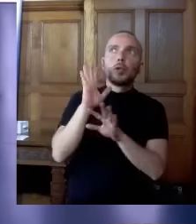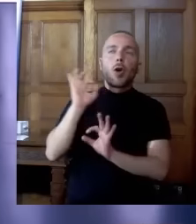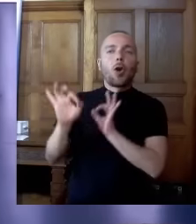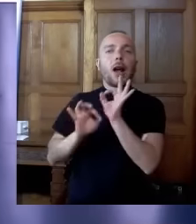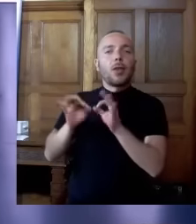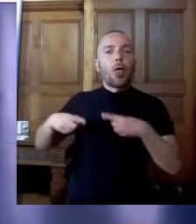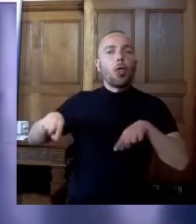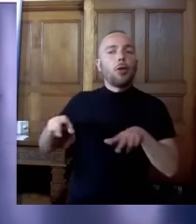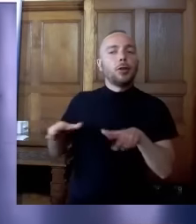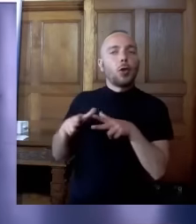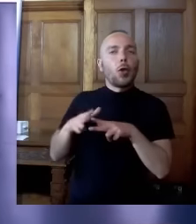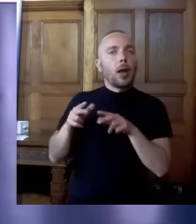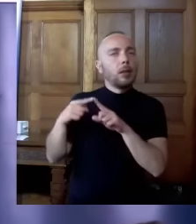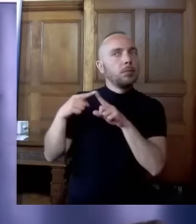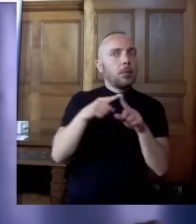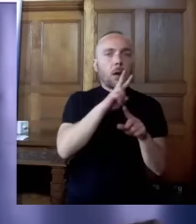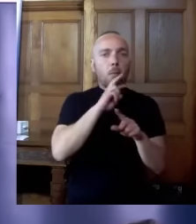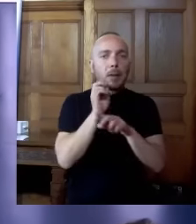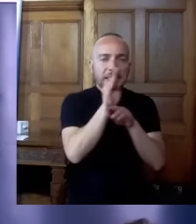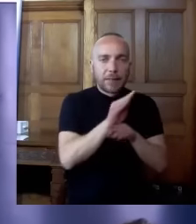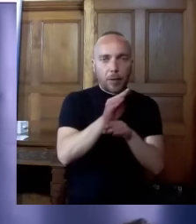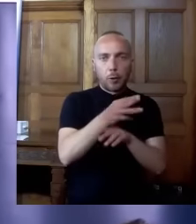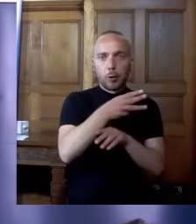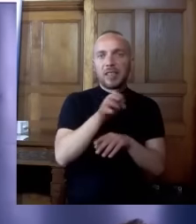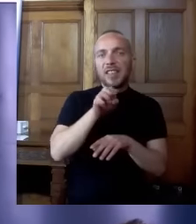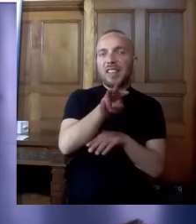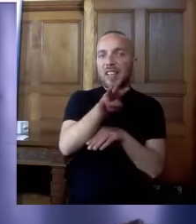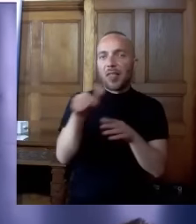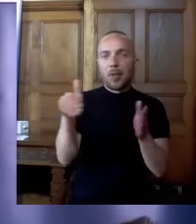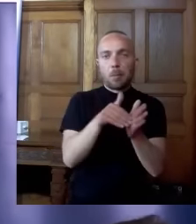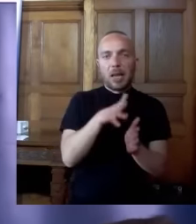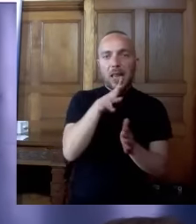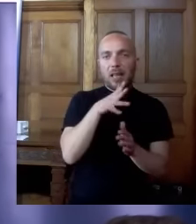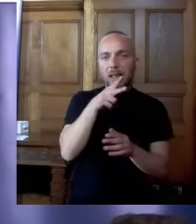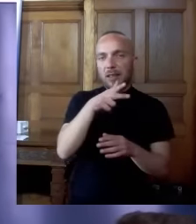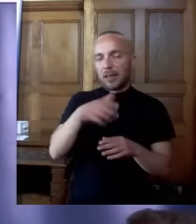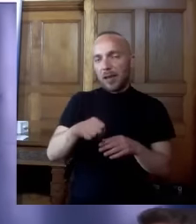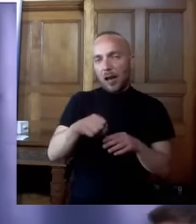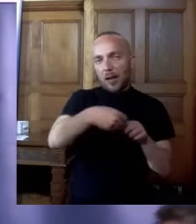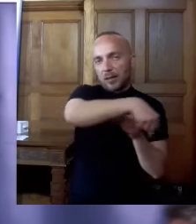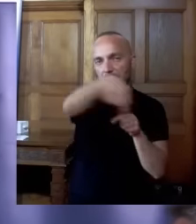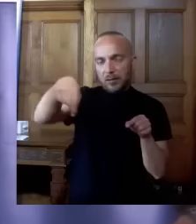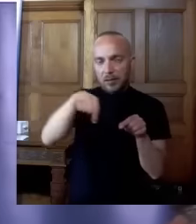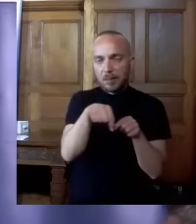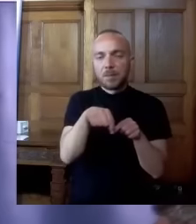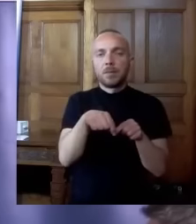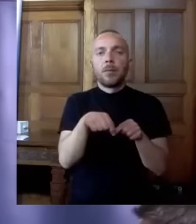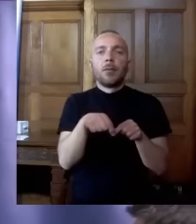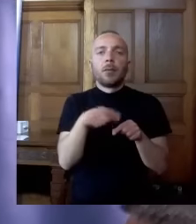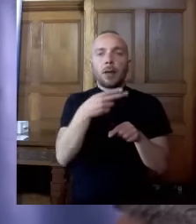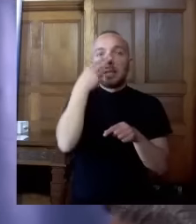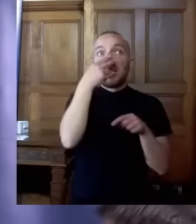sociales para su preservación 13,000 hectáreas evidentemente eh los intereses del